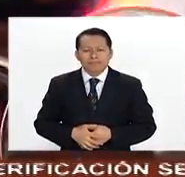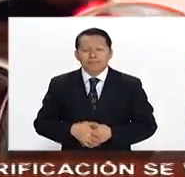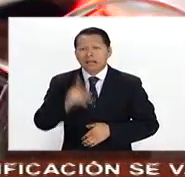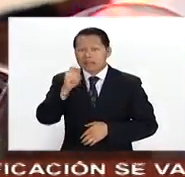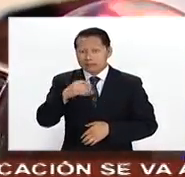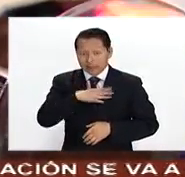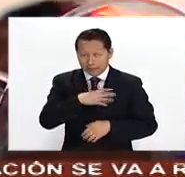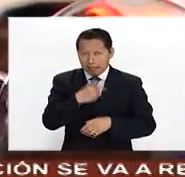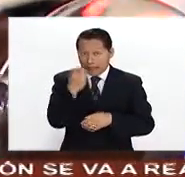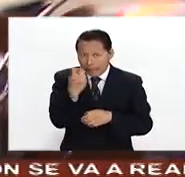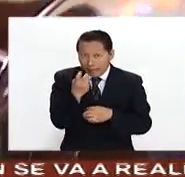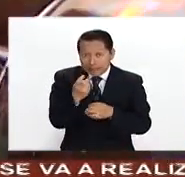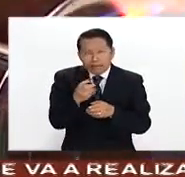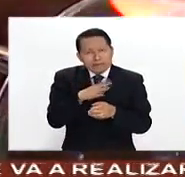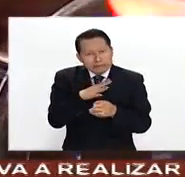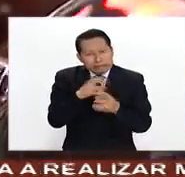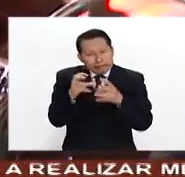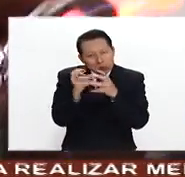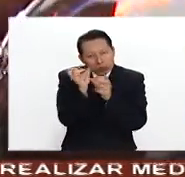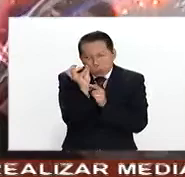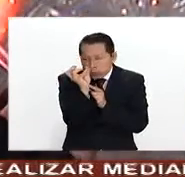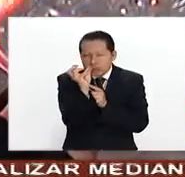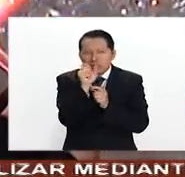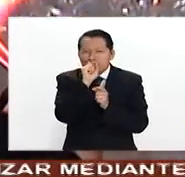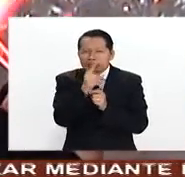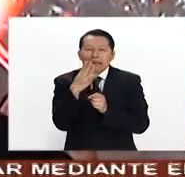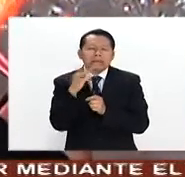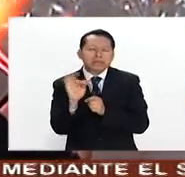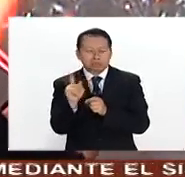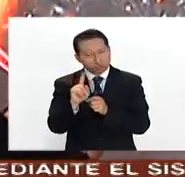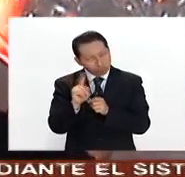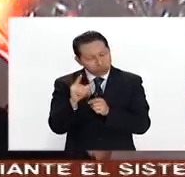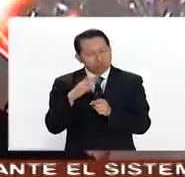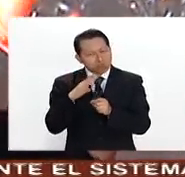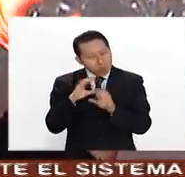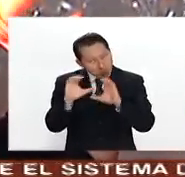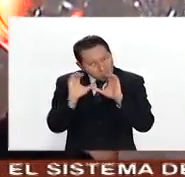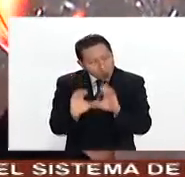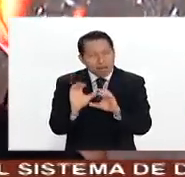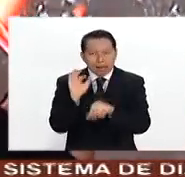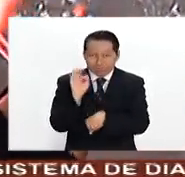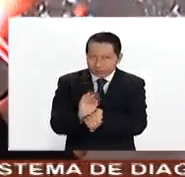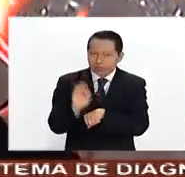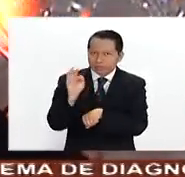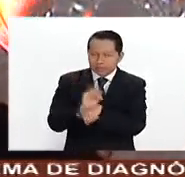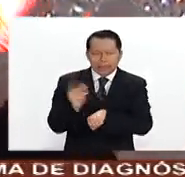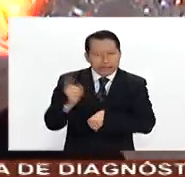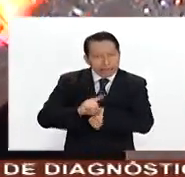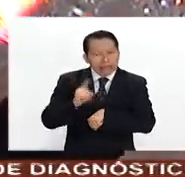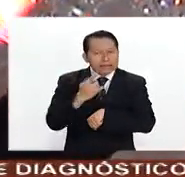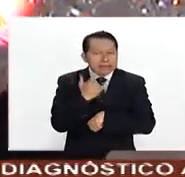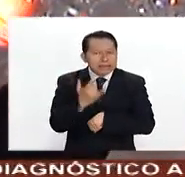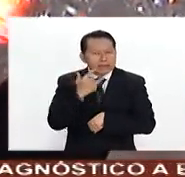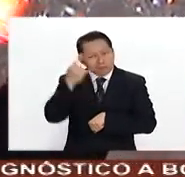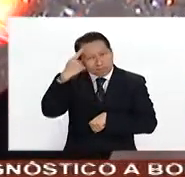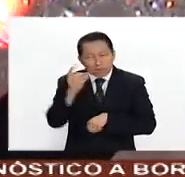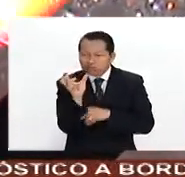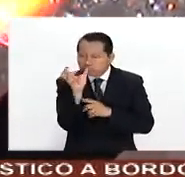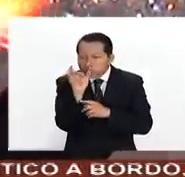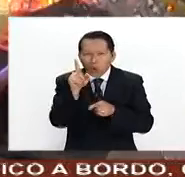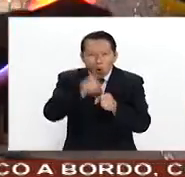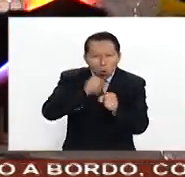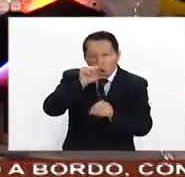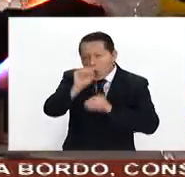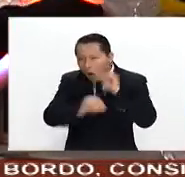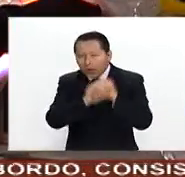Moldear este preciado y delicado objeto no es sencillo. Aquí los artesanos se esmeran día con día para concebir los diseños y colores de la